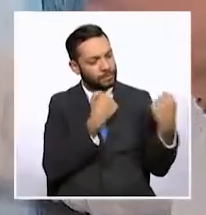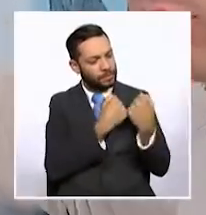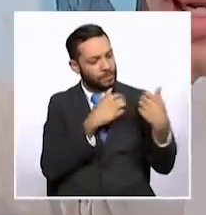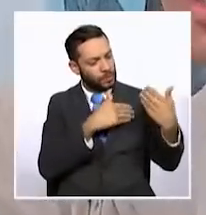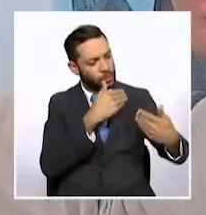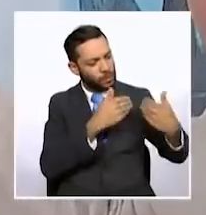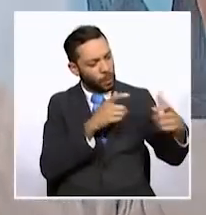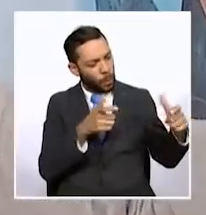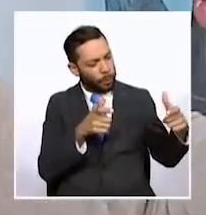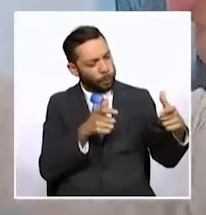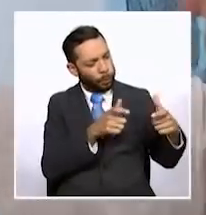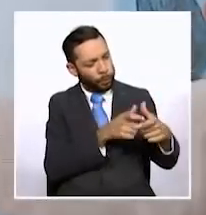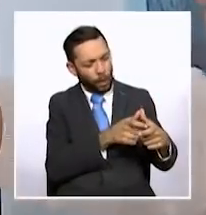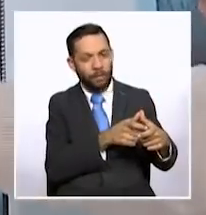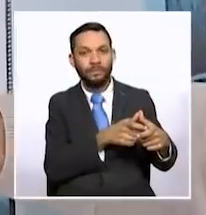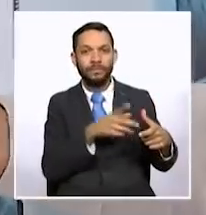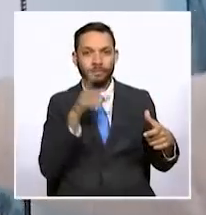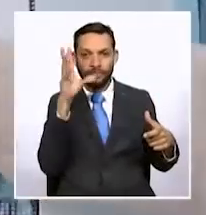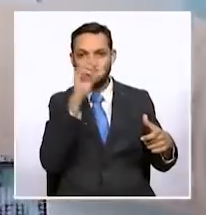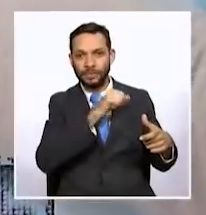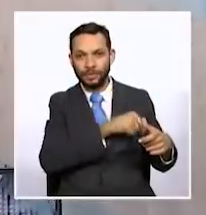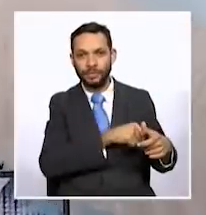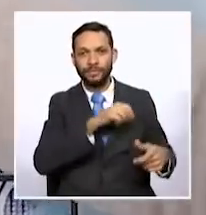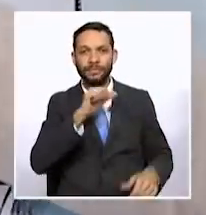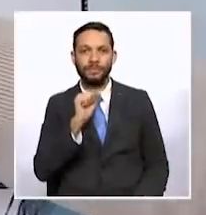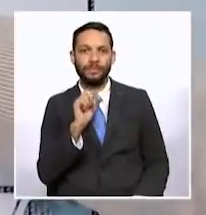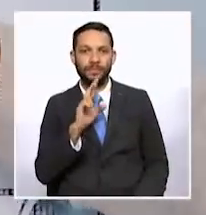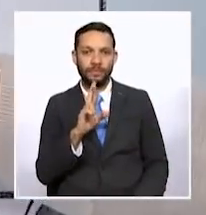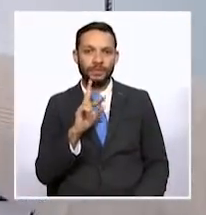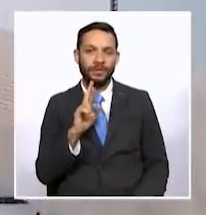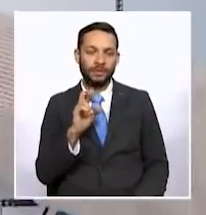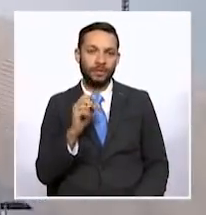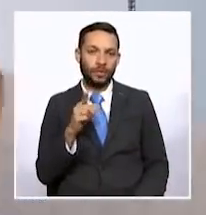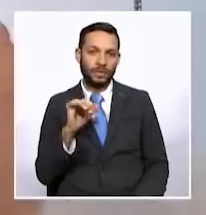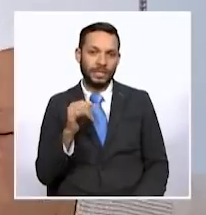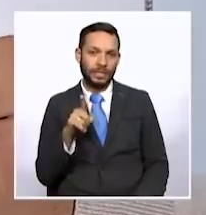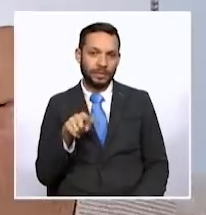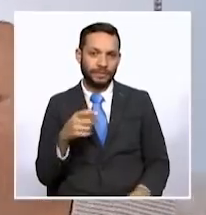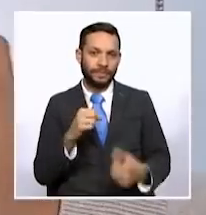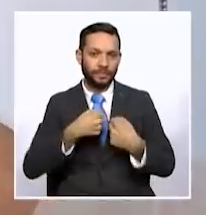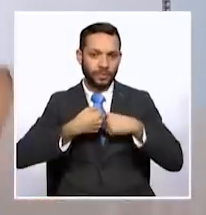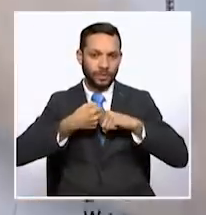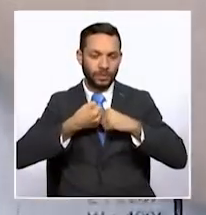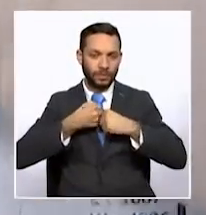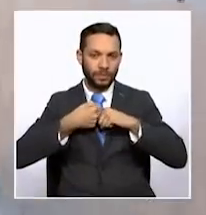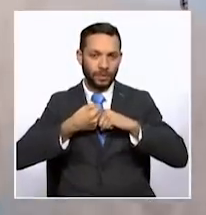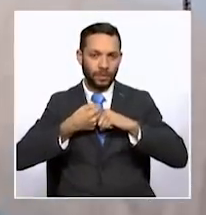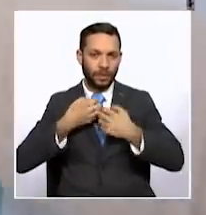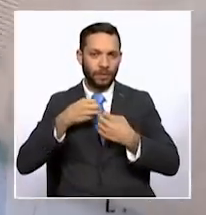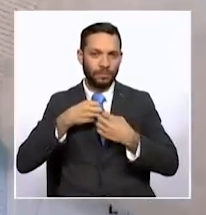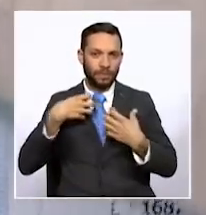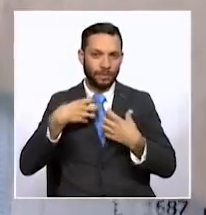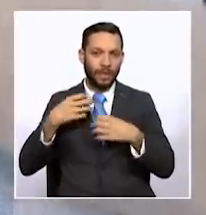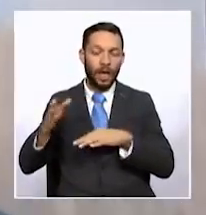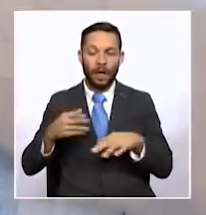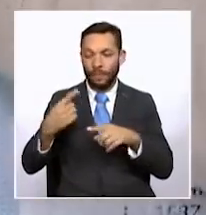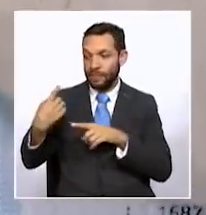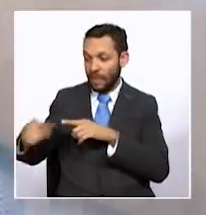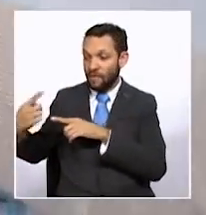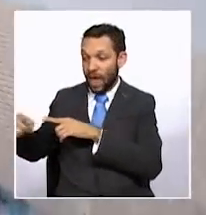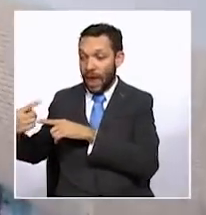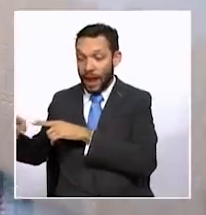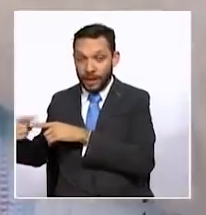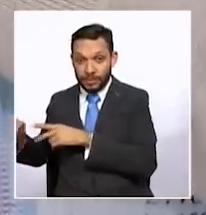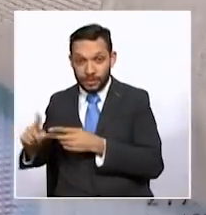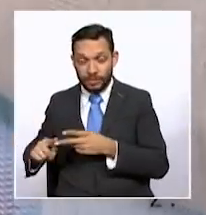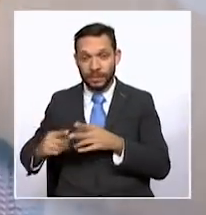entonces vamos a ver lo que es conocido como la artrosis. Aquí está el comparativo, ahí lo ves en pantalla. El comparativo. Entonces miren la diferencia, miren que en esta imagen